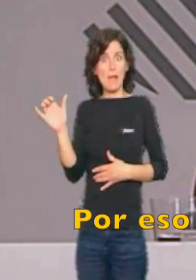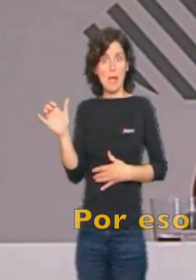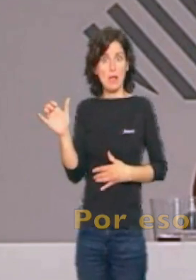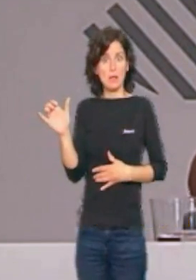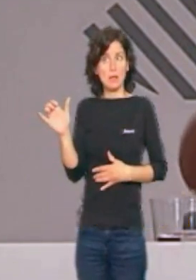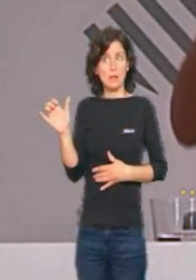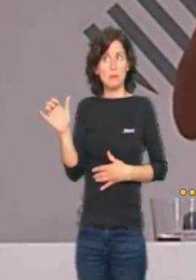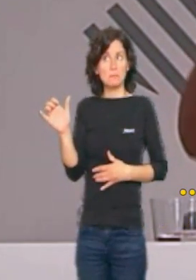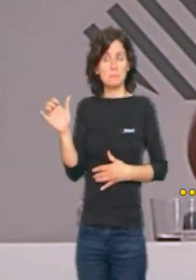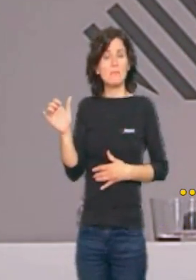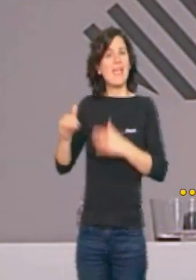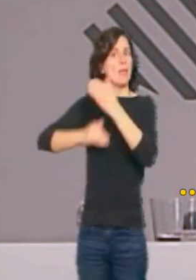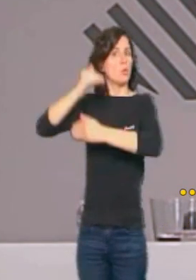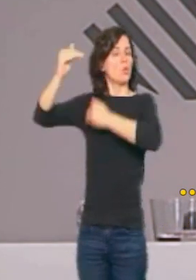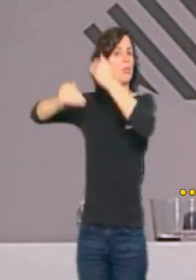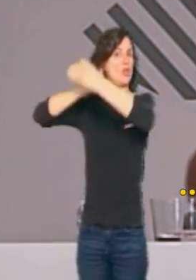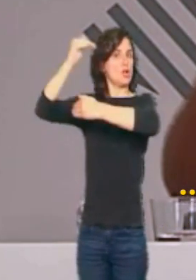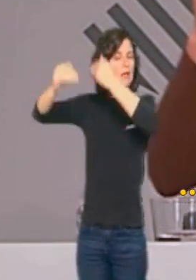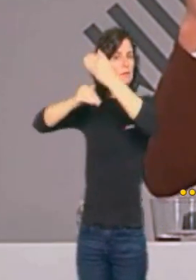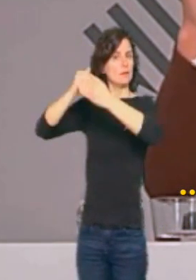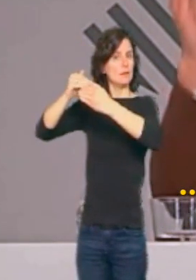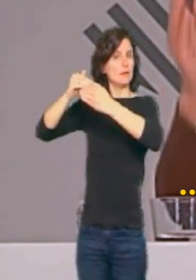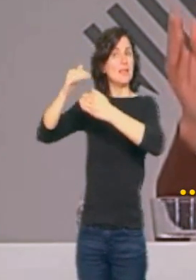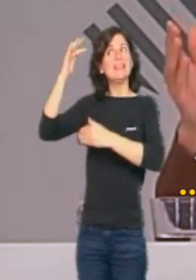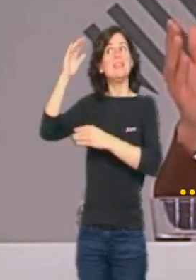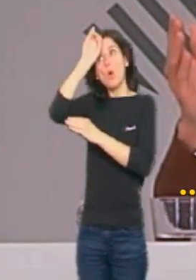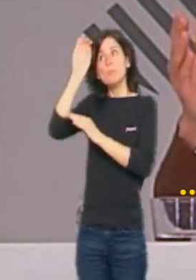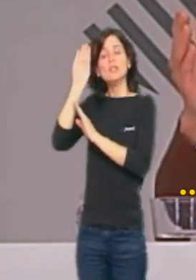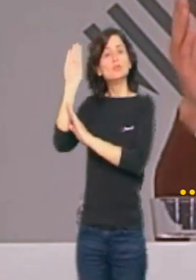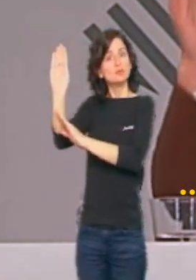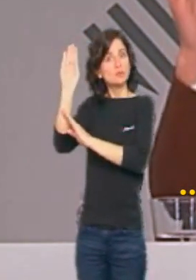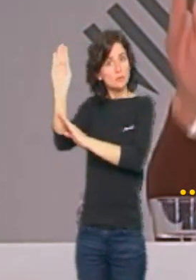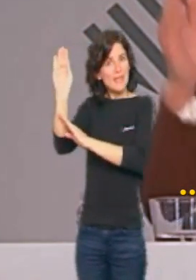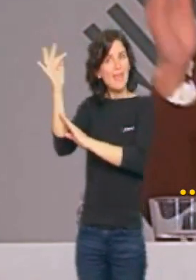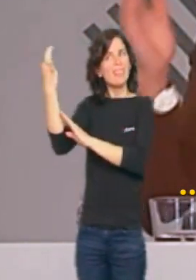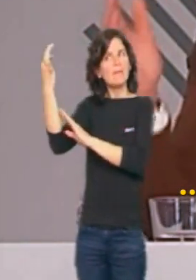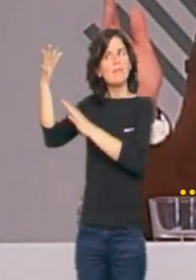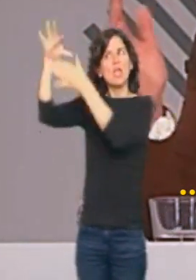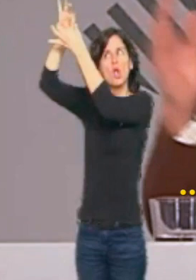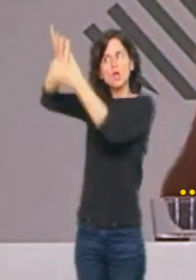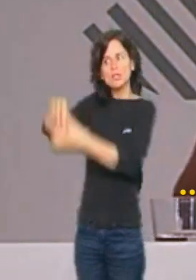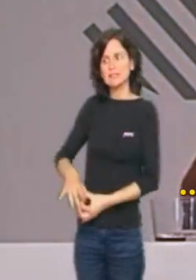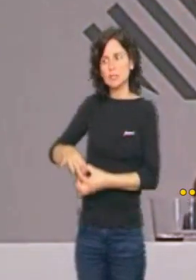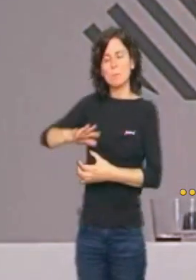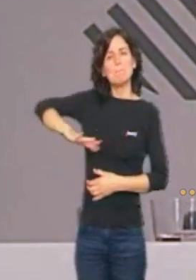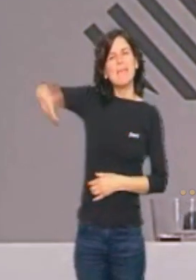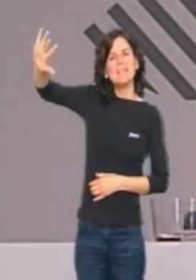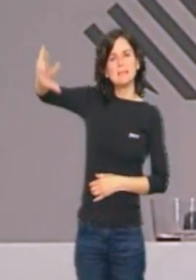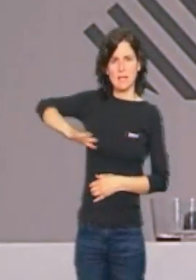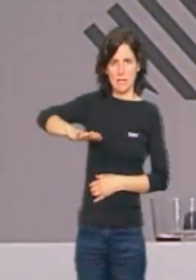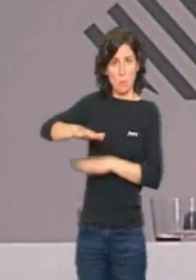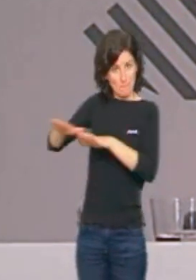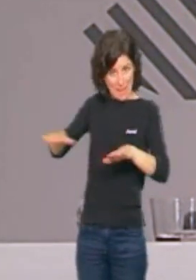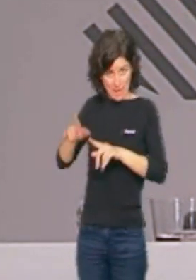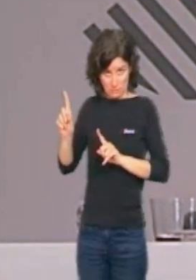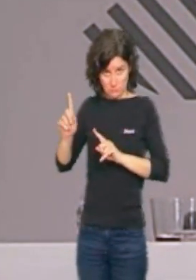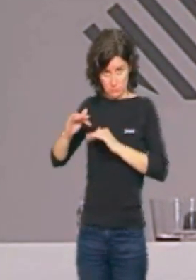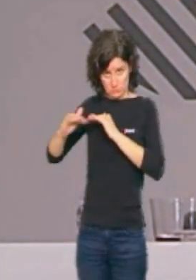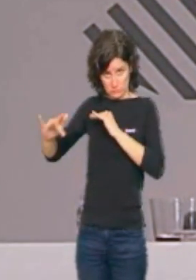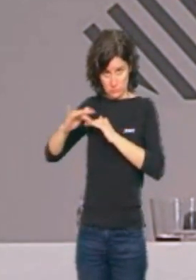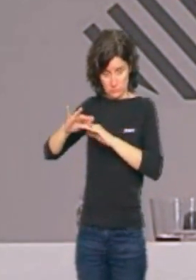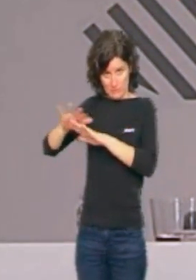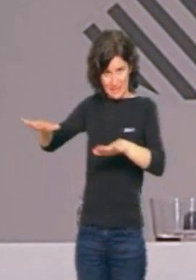fans que la conexión se ha de ser por el mediterráneo playa en